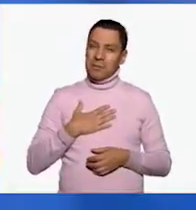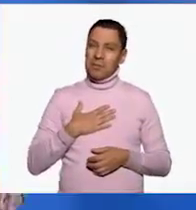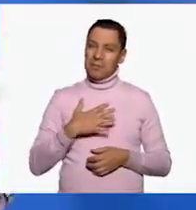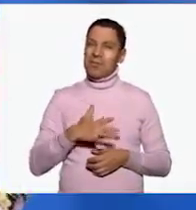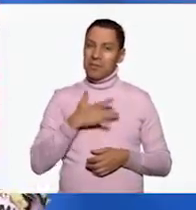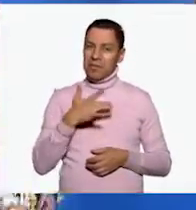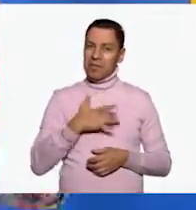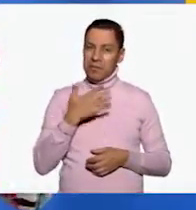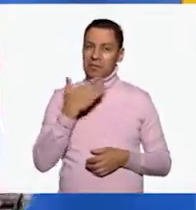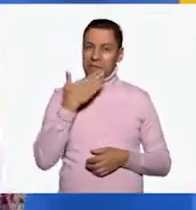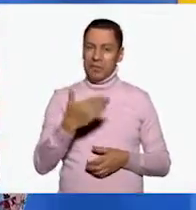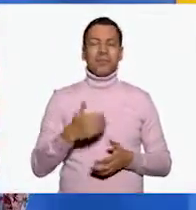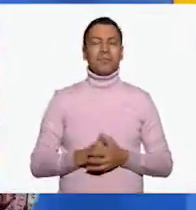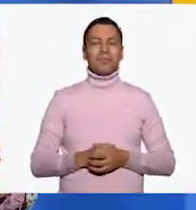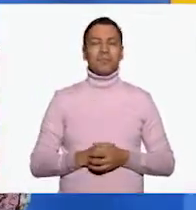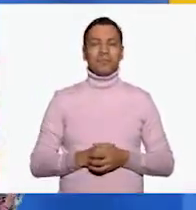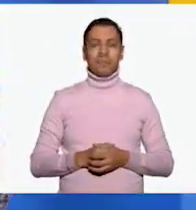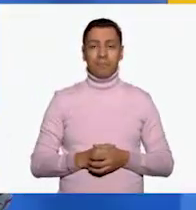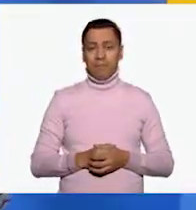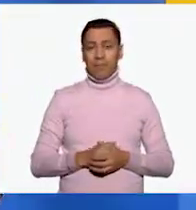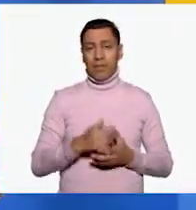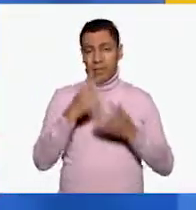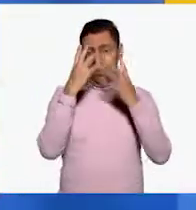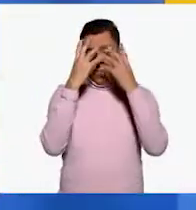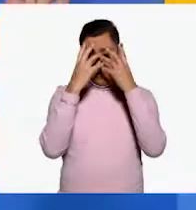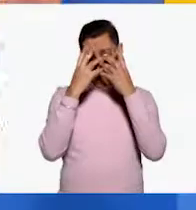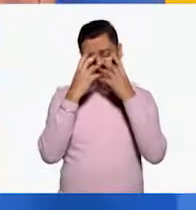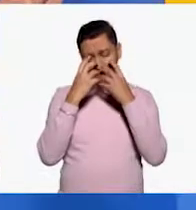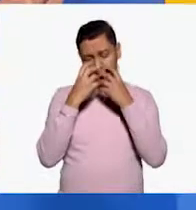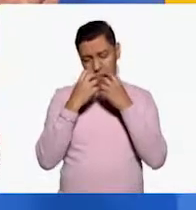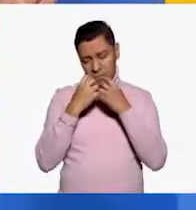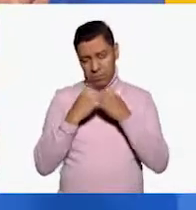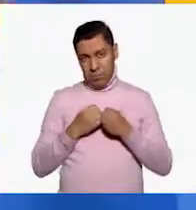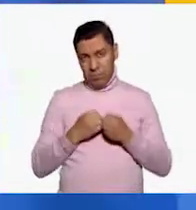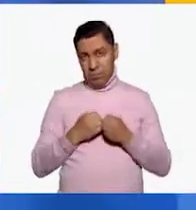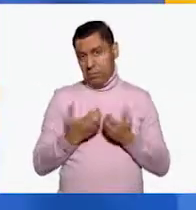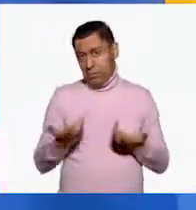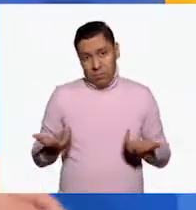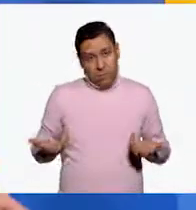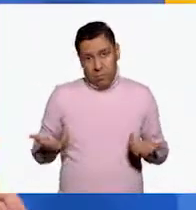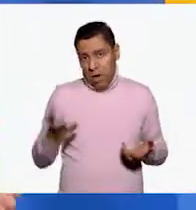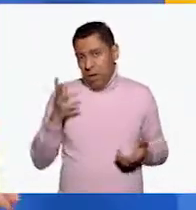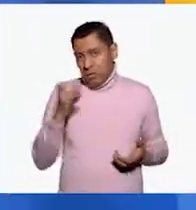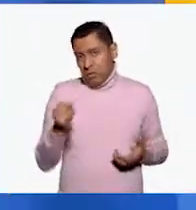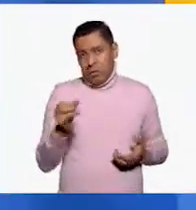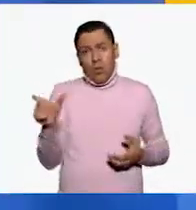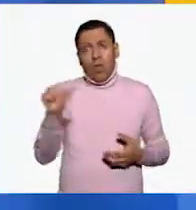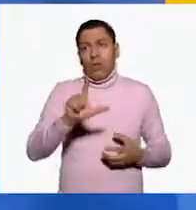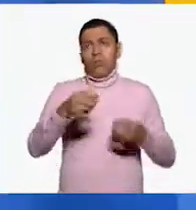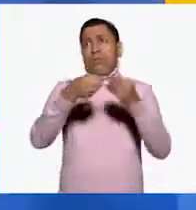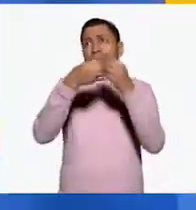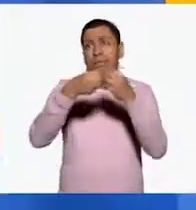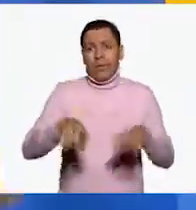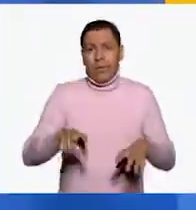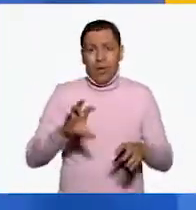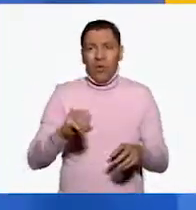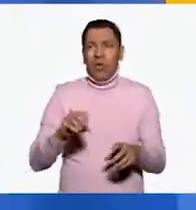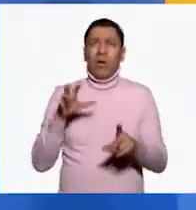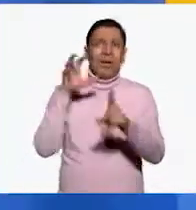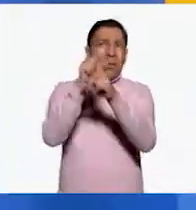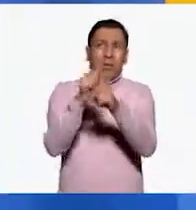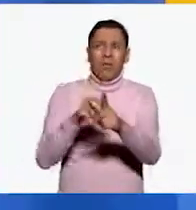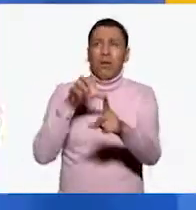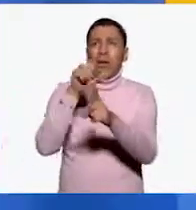La tristeza es una emoción básica que sentimos, por ejemplo, cuando perdemos algo o no logramos algo que